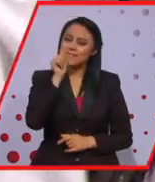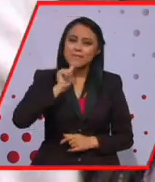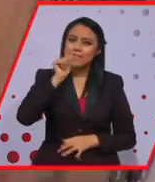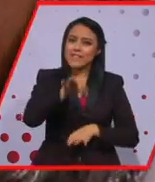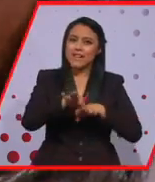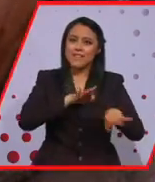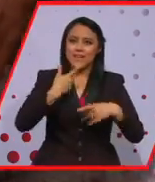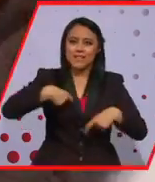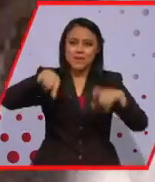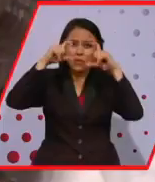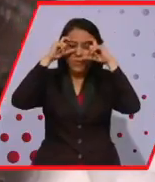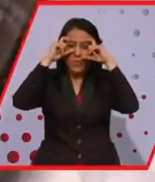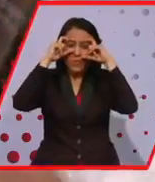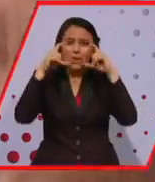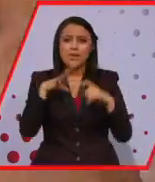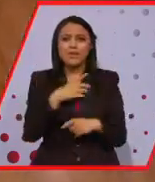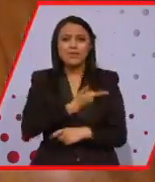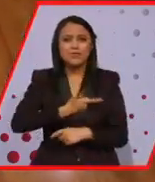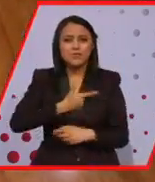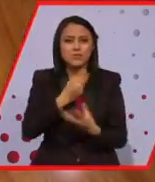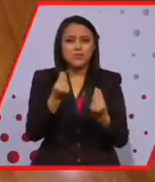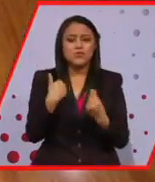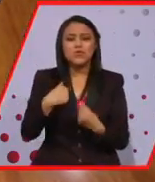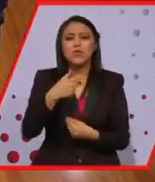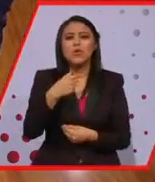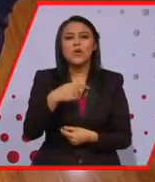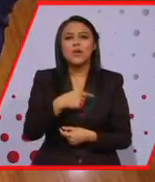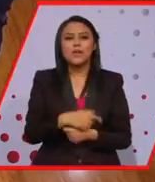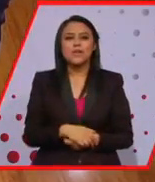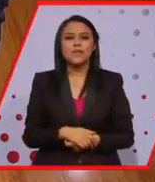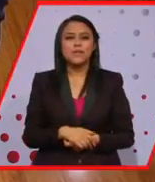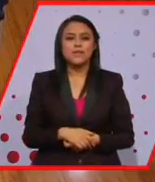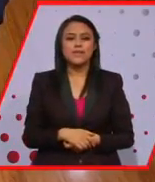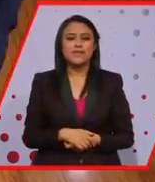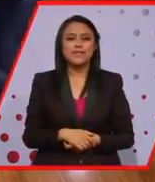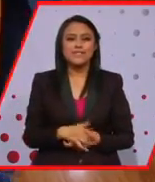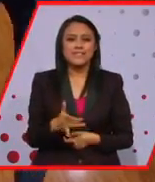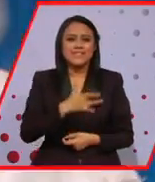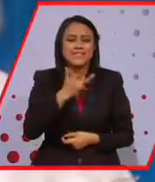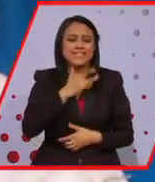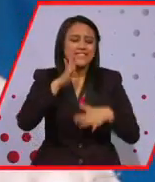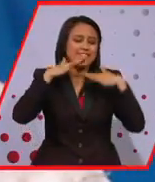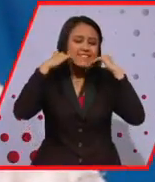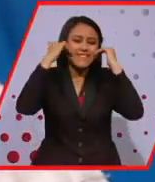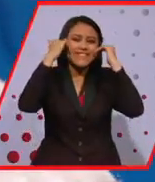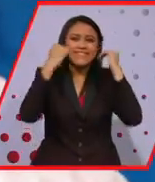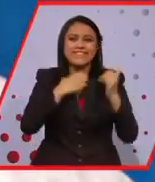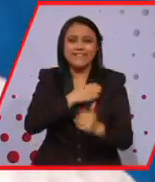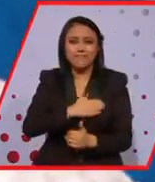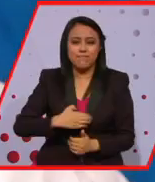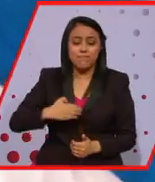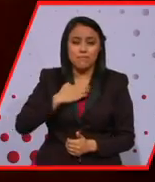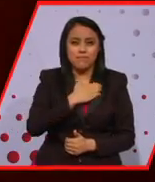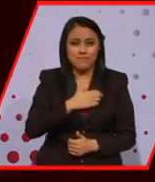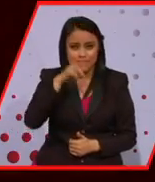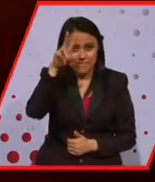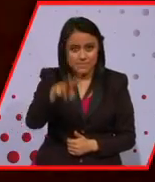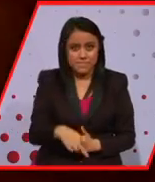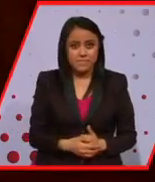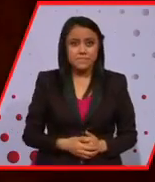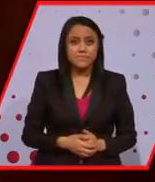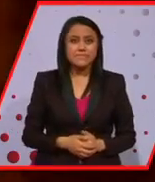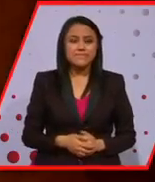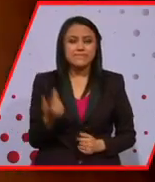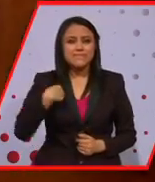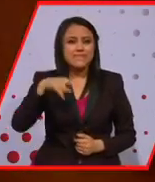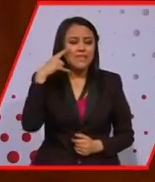Cuando me pusieron mis lentes, que me los iba poniendo el señor, yo sentí una alegría, como no se imagina. Ya vi mejor,